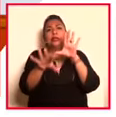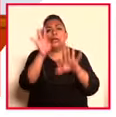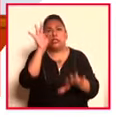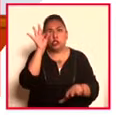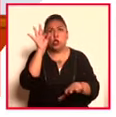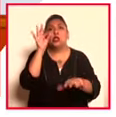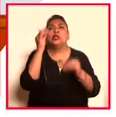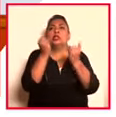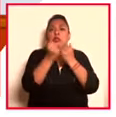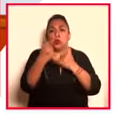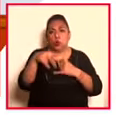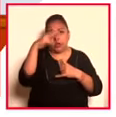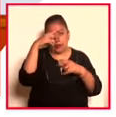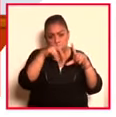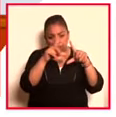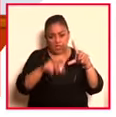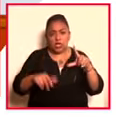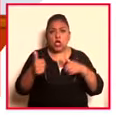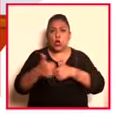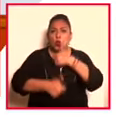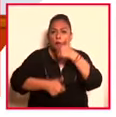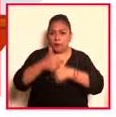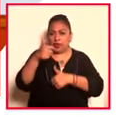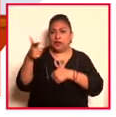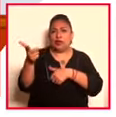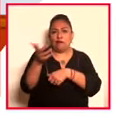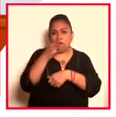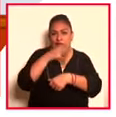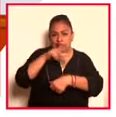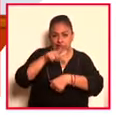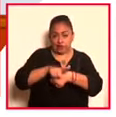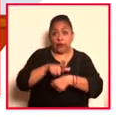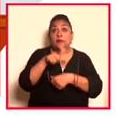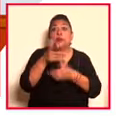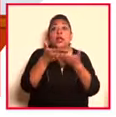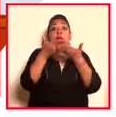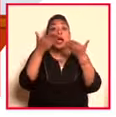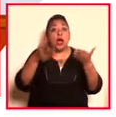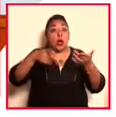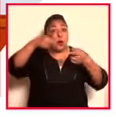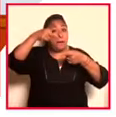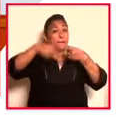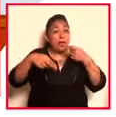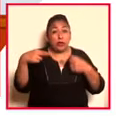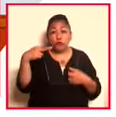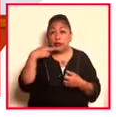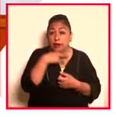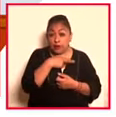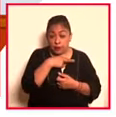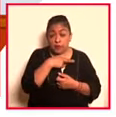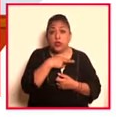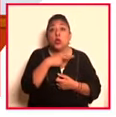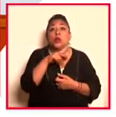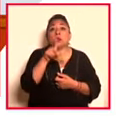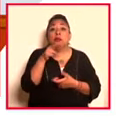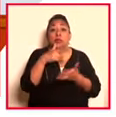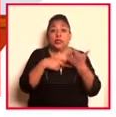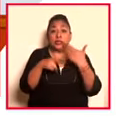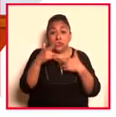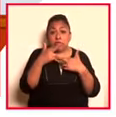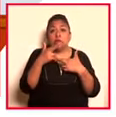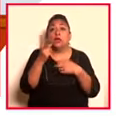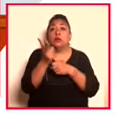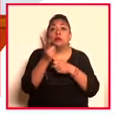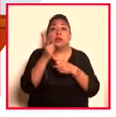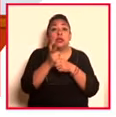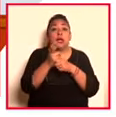de nuestro país que compiten en esta fiesta del séptimo arte. Es momento de hacer una brevísima pausa. Al regresar, invitada